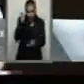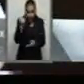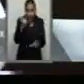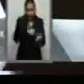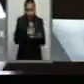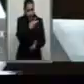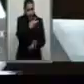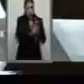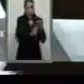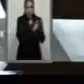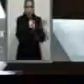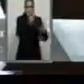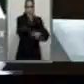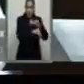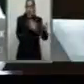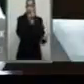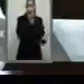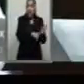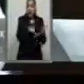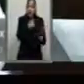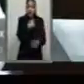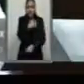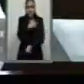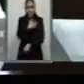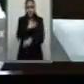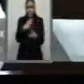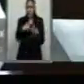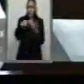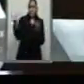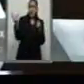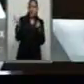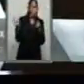contrario, gana una capital más consolidada.